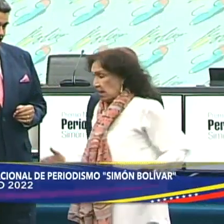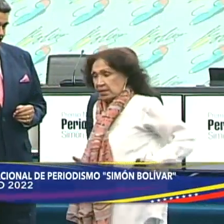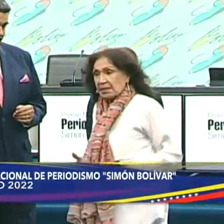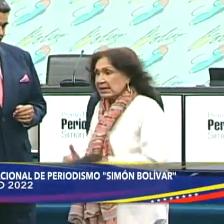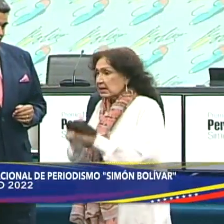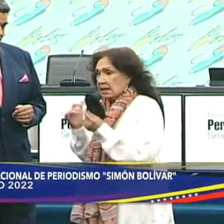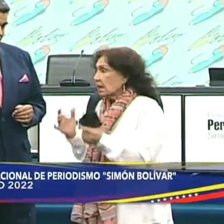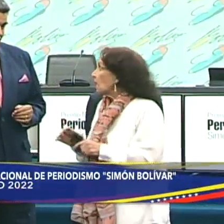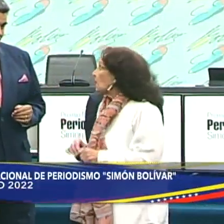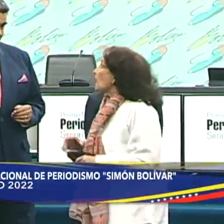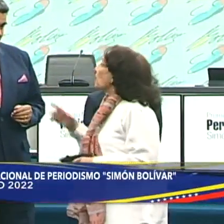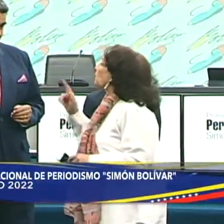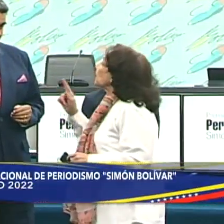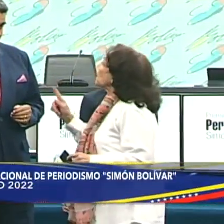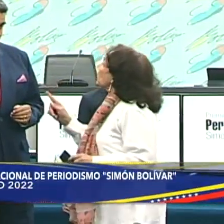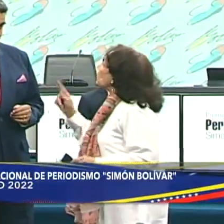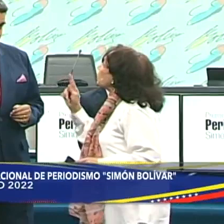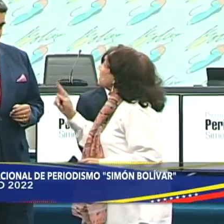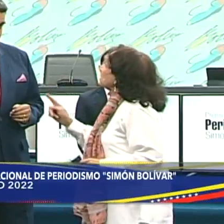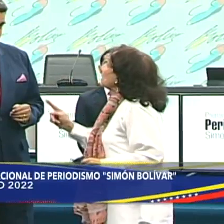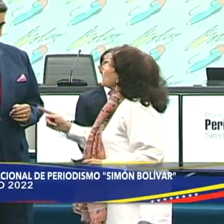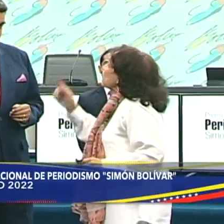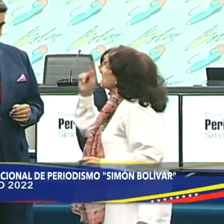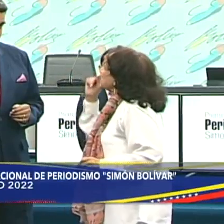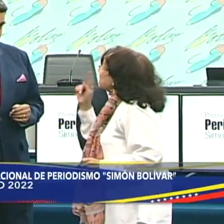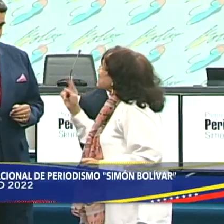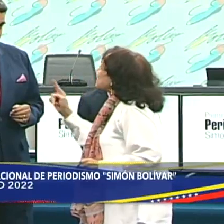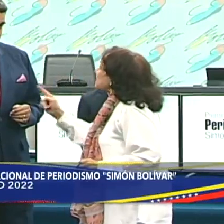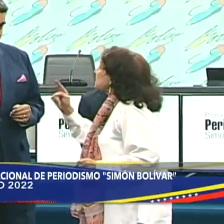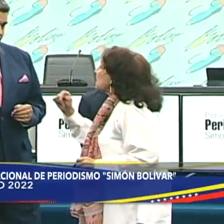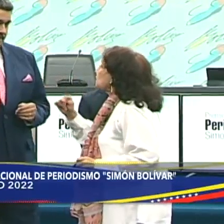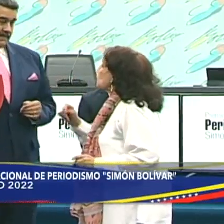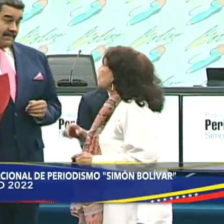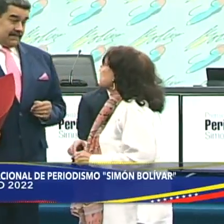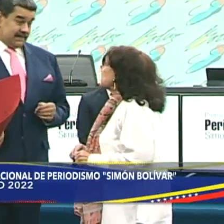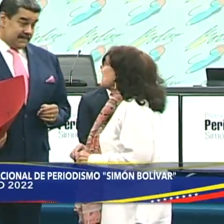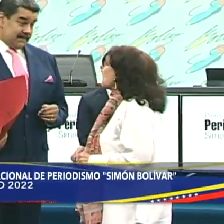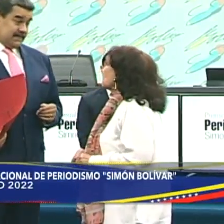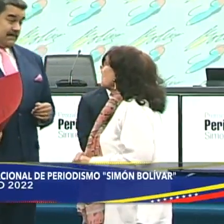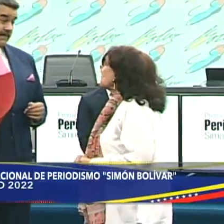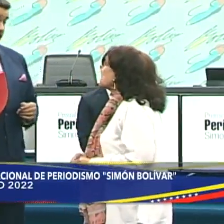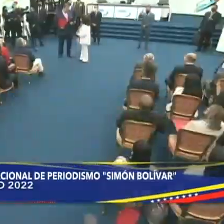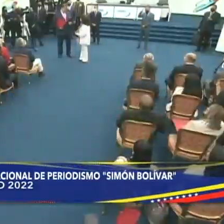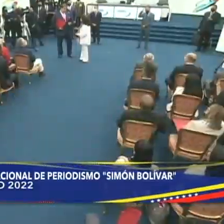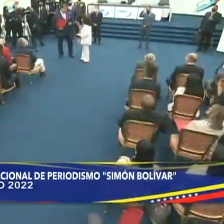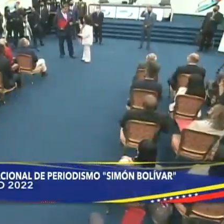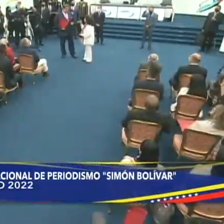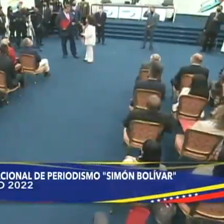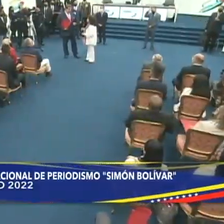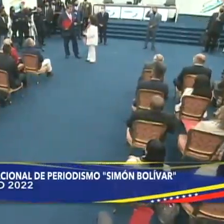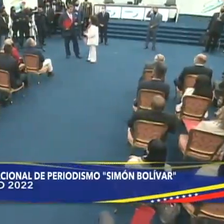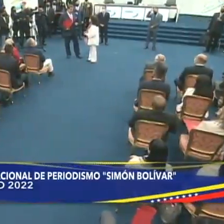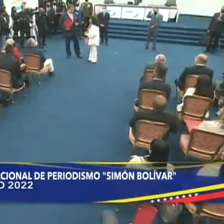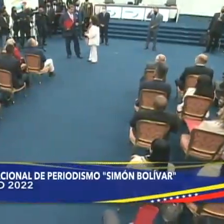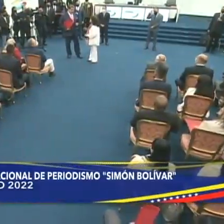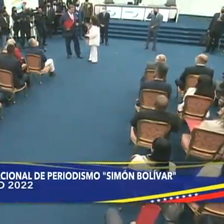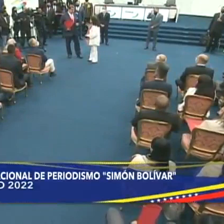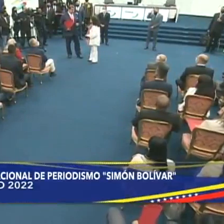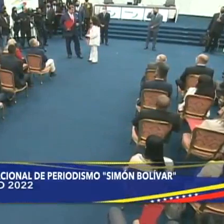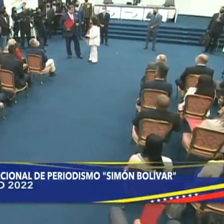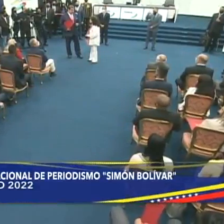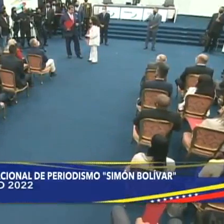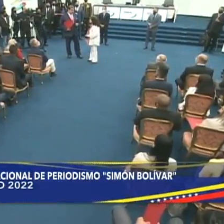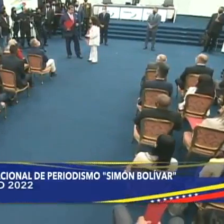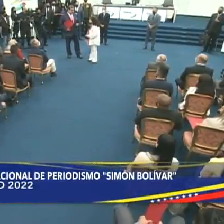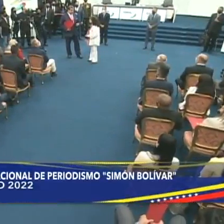Periodismo Simón Bolívar 2022. Fueron todos llevados al gran jurado que permitió entonces la valoración